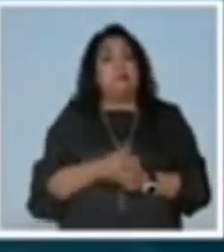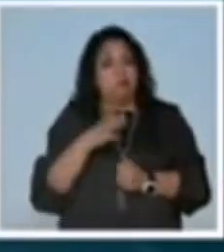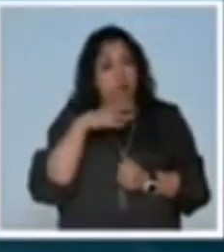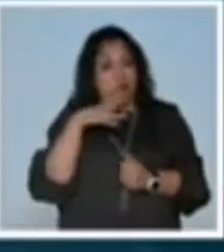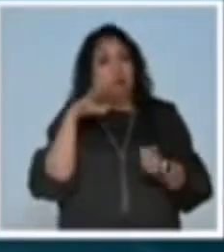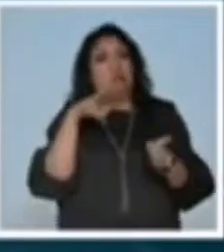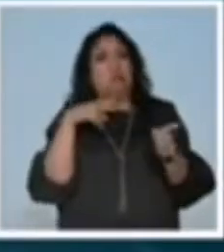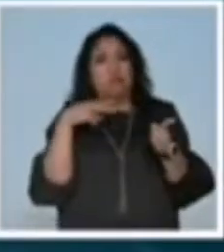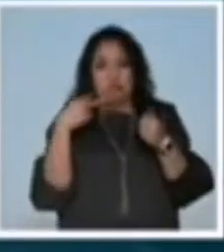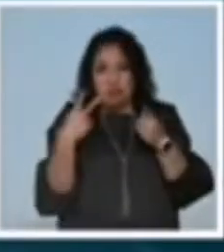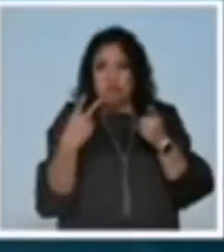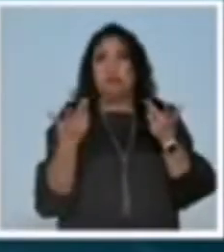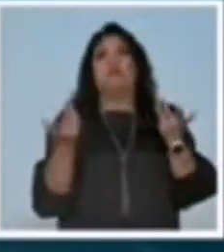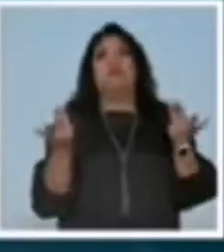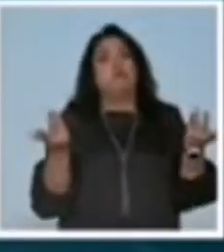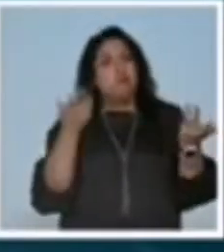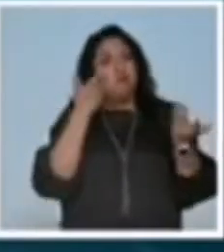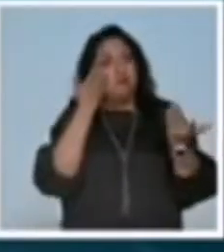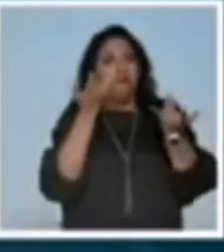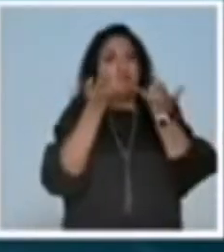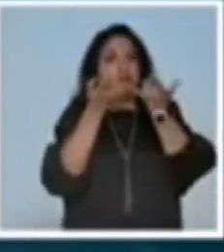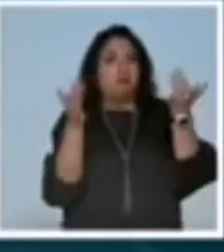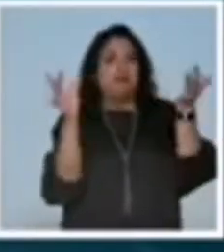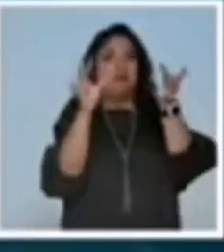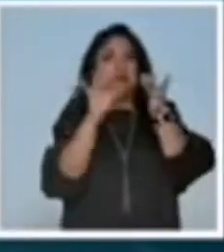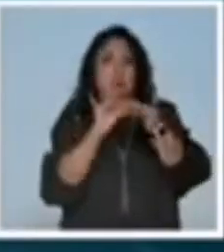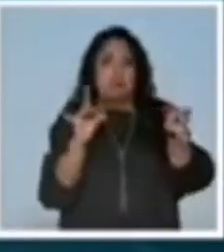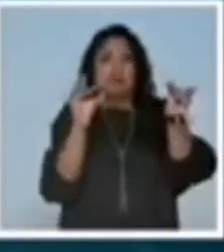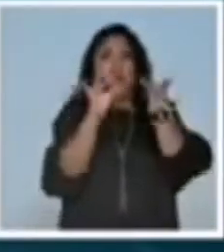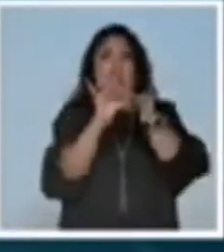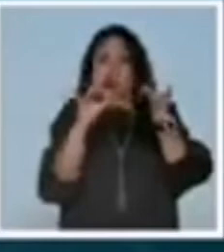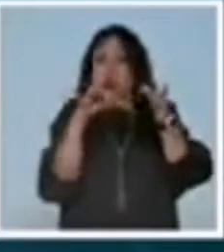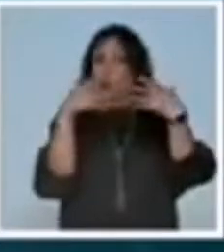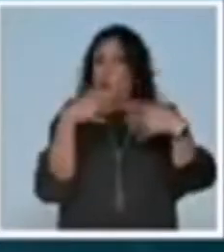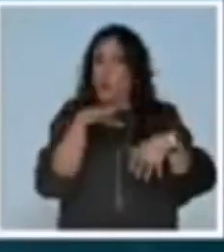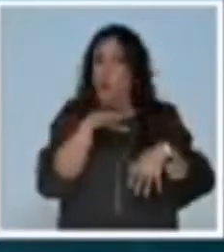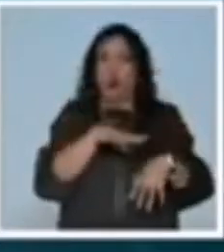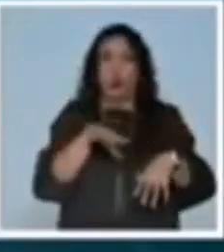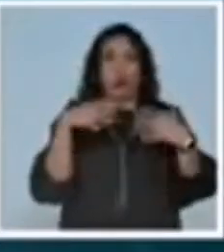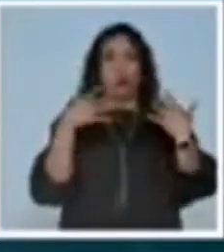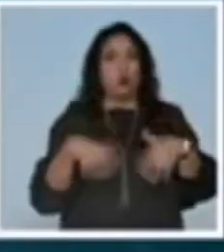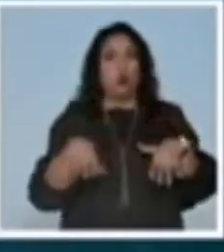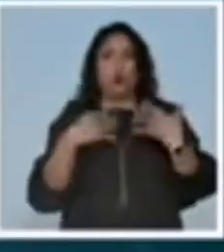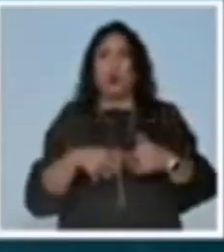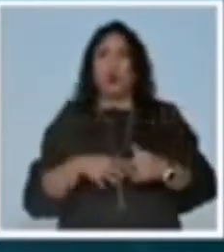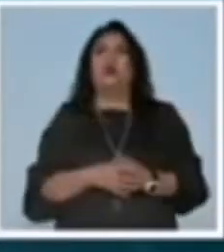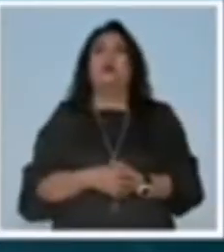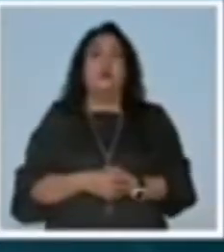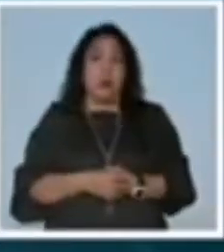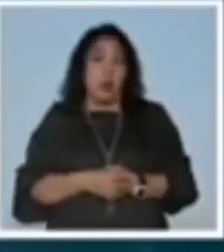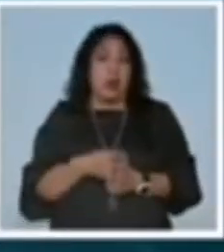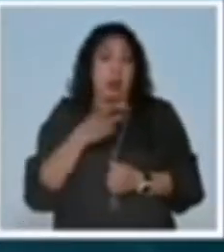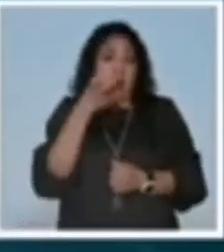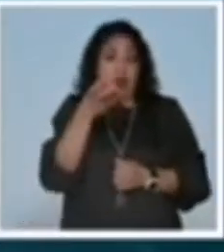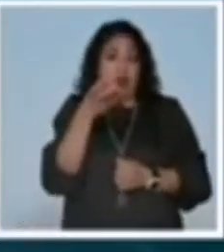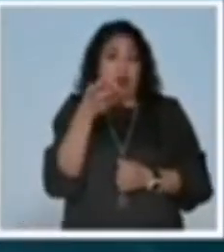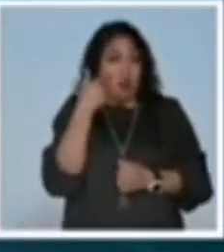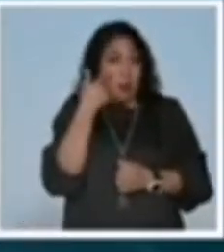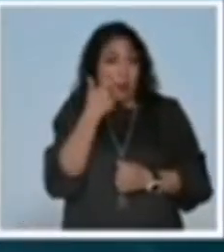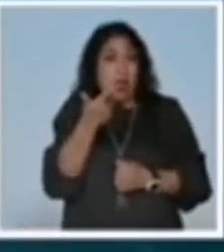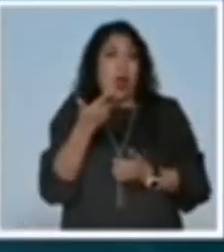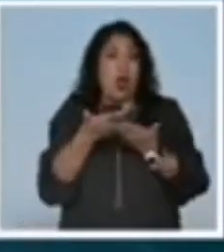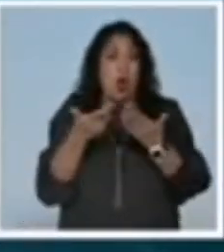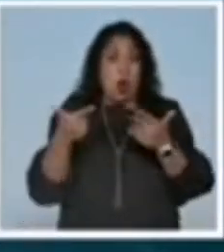una perspectiva como de contar historias increíble, ¿no? Que es a lo que me enfrento con